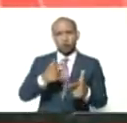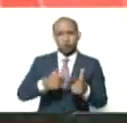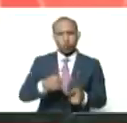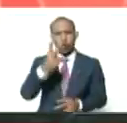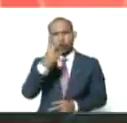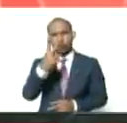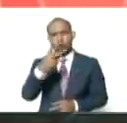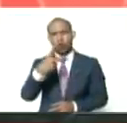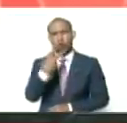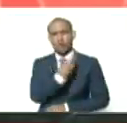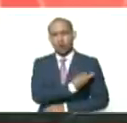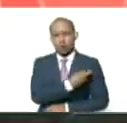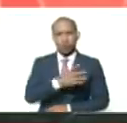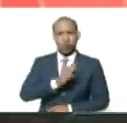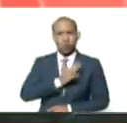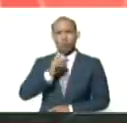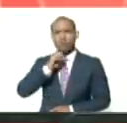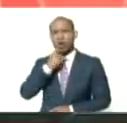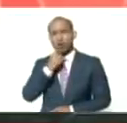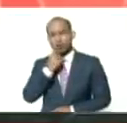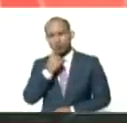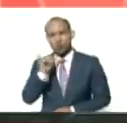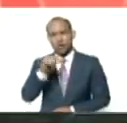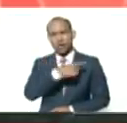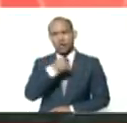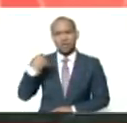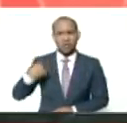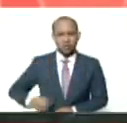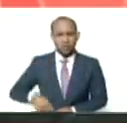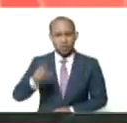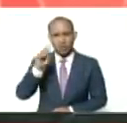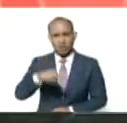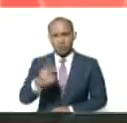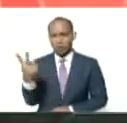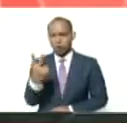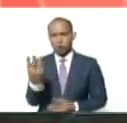dos vacunas, la rusa Sputnik V y la vacuna china.